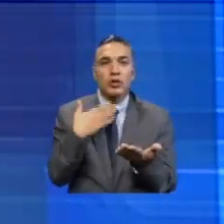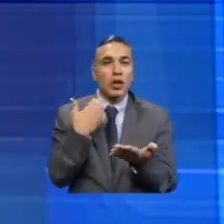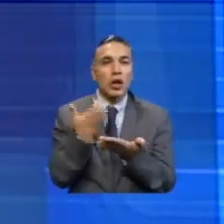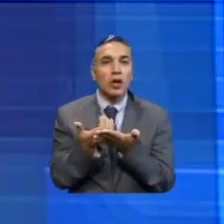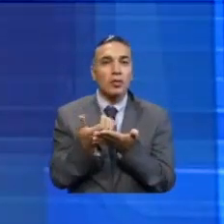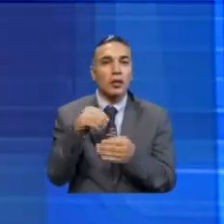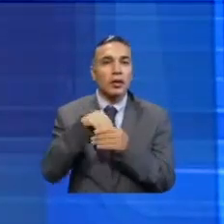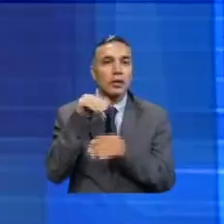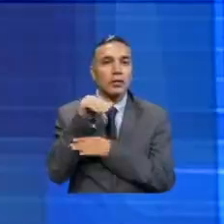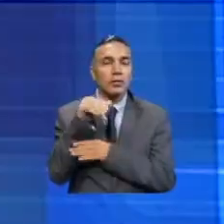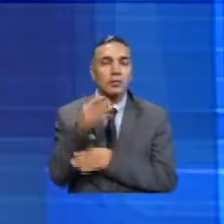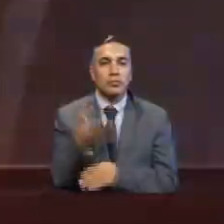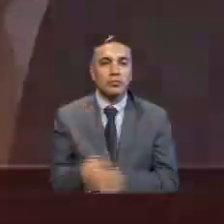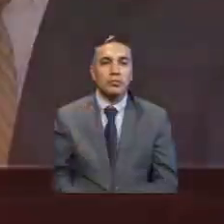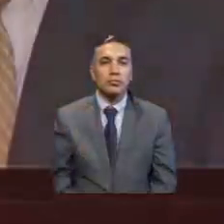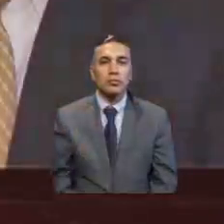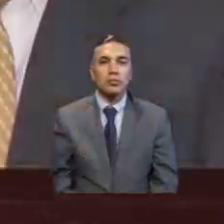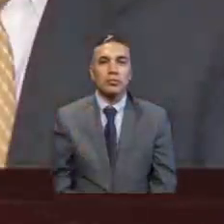nacional.